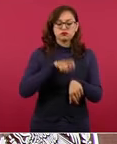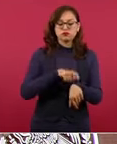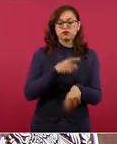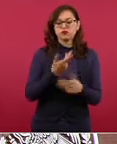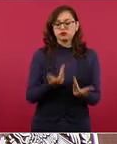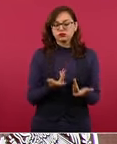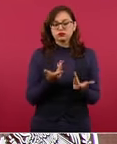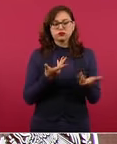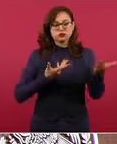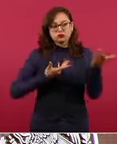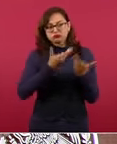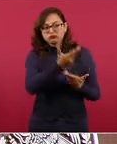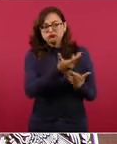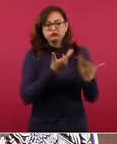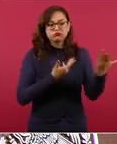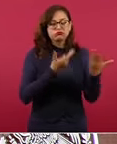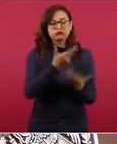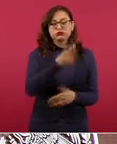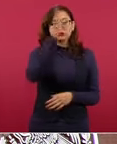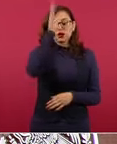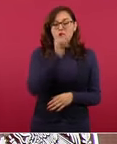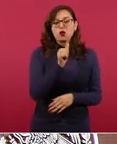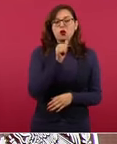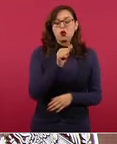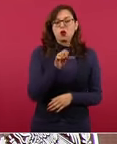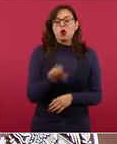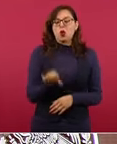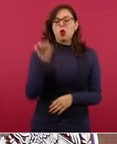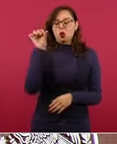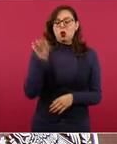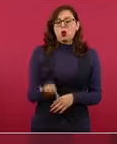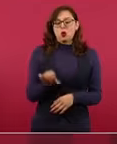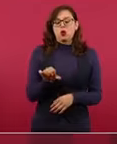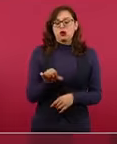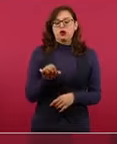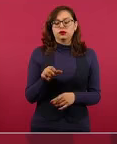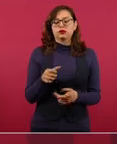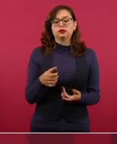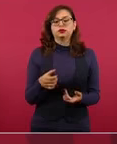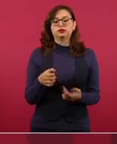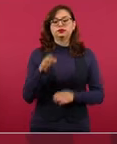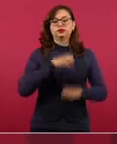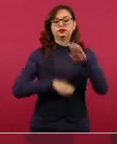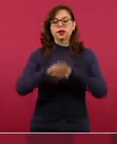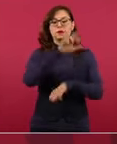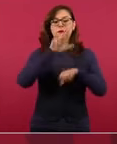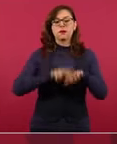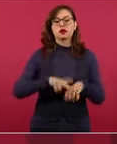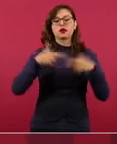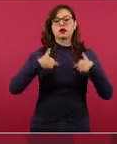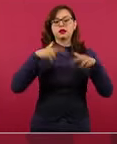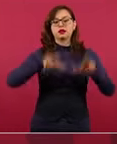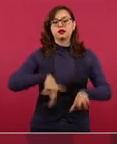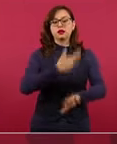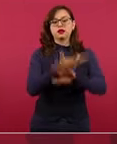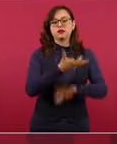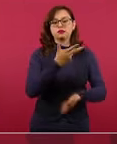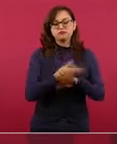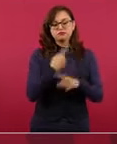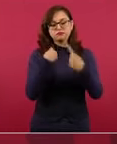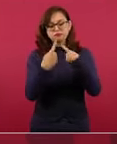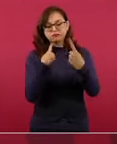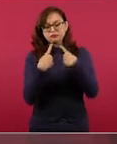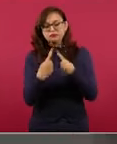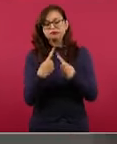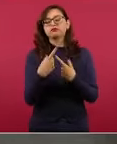conjuntamente hoy tengo una reunión con el embajador de eeuu en méxico se va a tratar